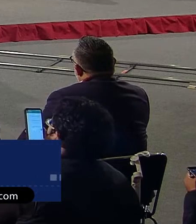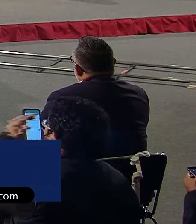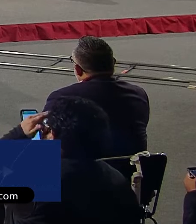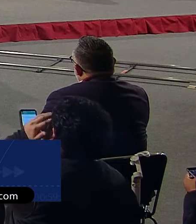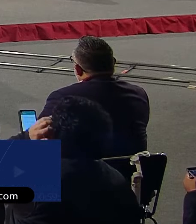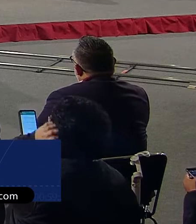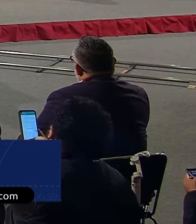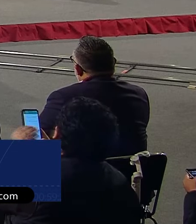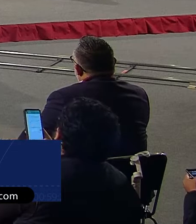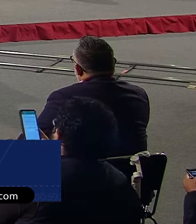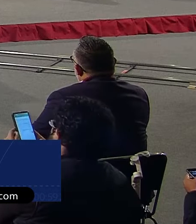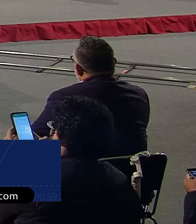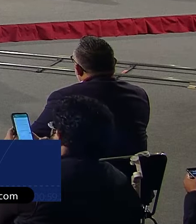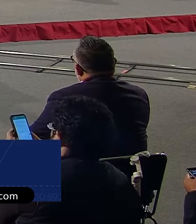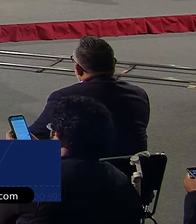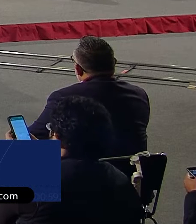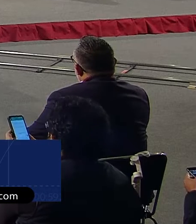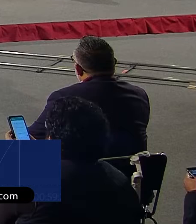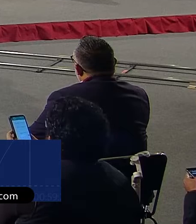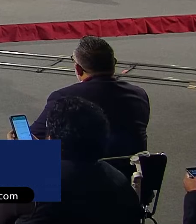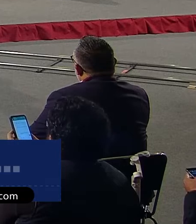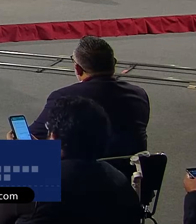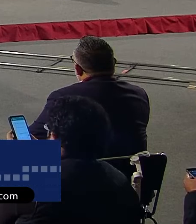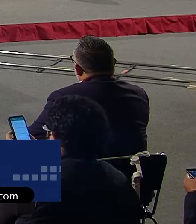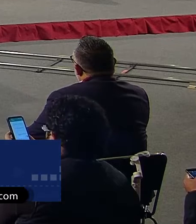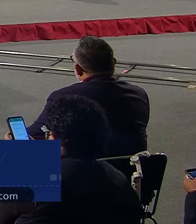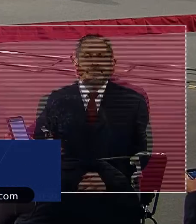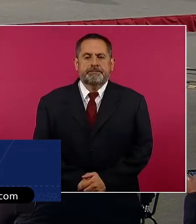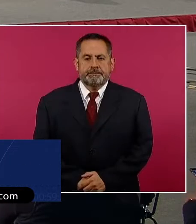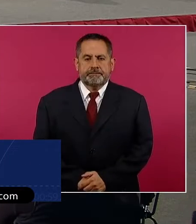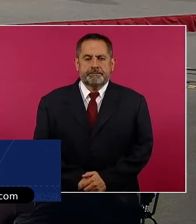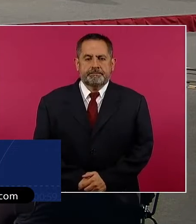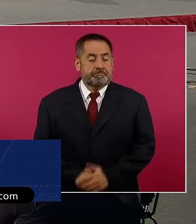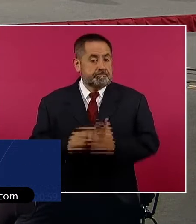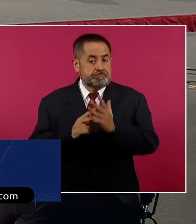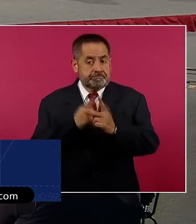iniciar la semana con el reinicio a clases.